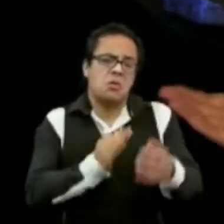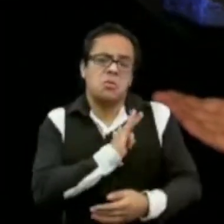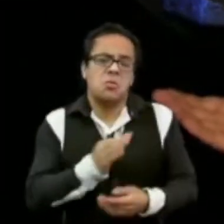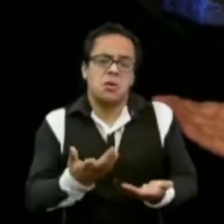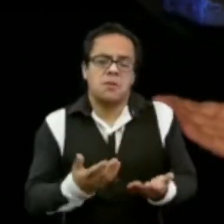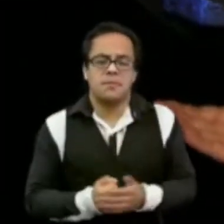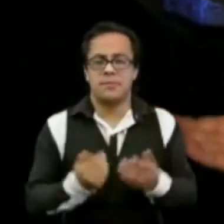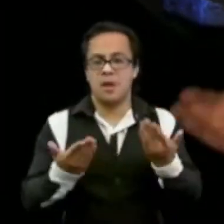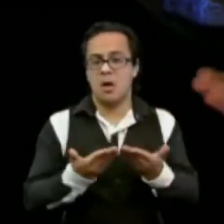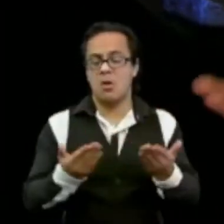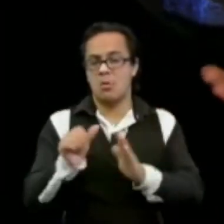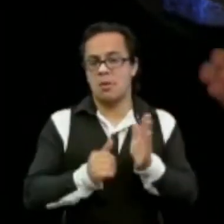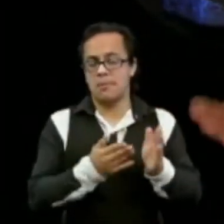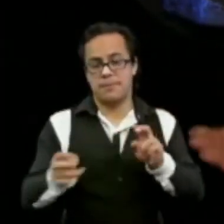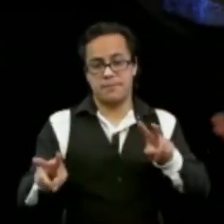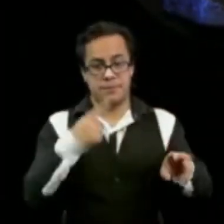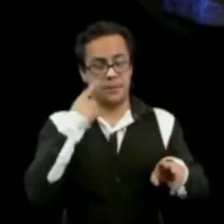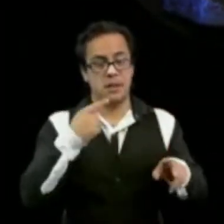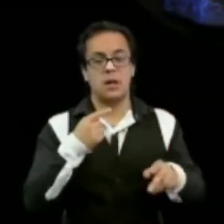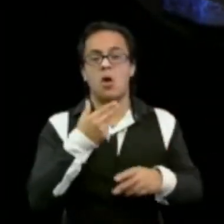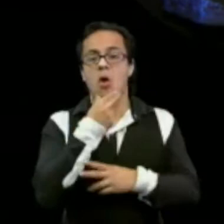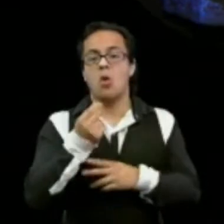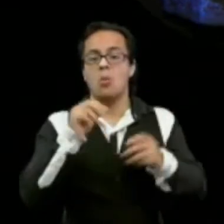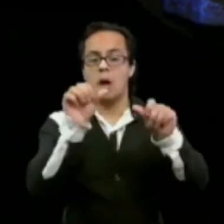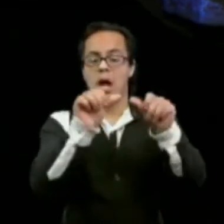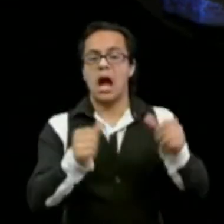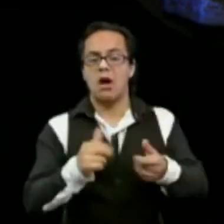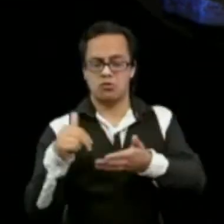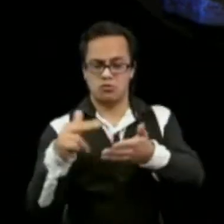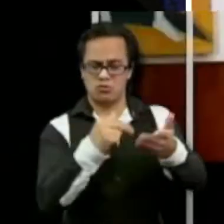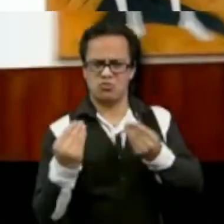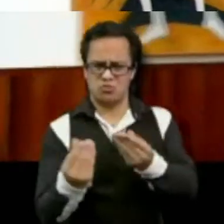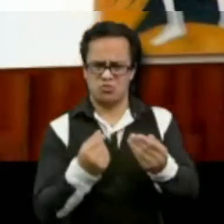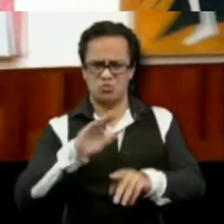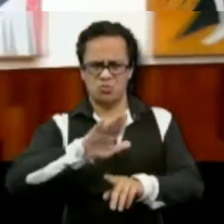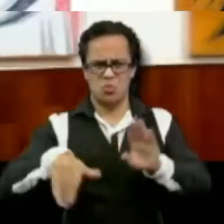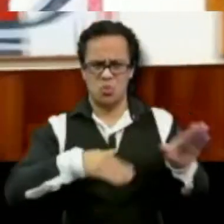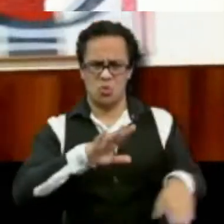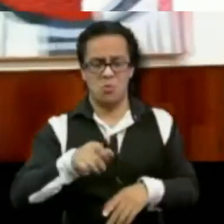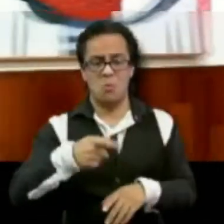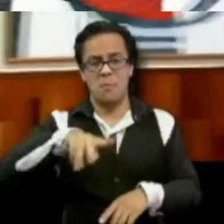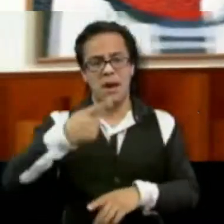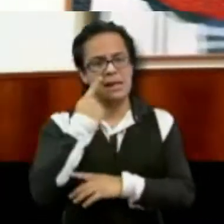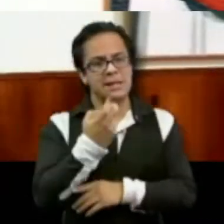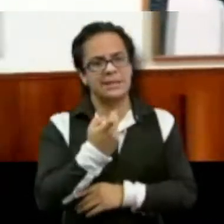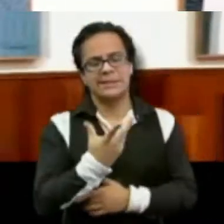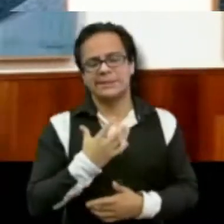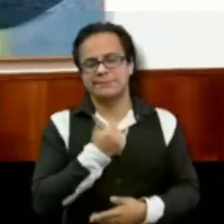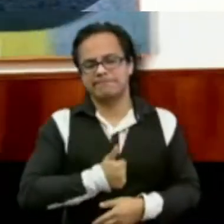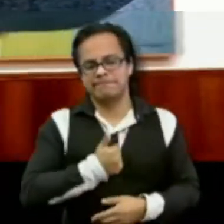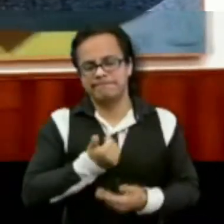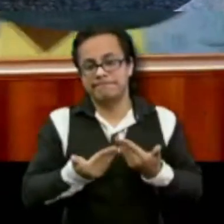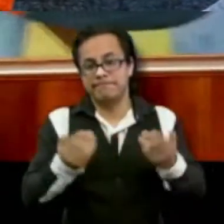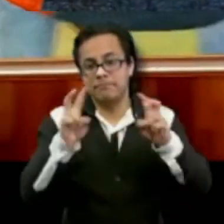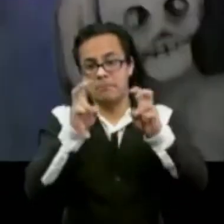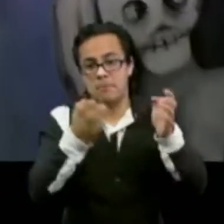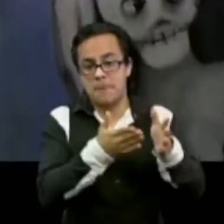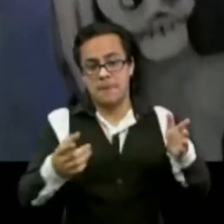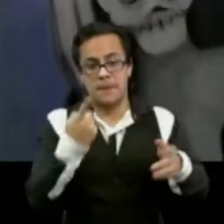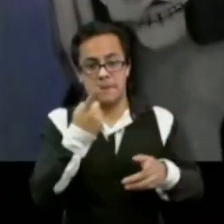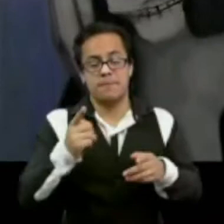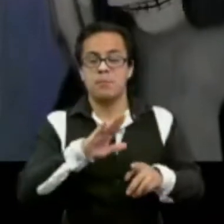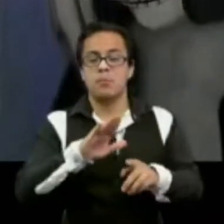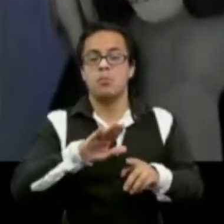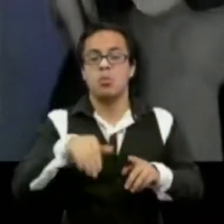él ha sido el maestro Juan Lucas, el artista plástico que más ha pintado la muerte y que desafortunadamente, pese a que en esta temporada él siempre monta